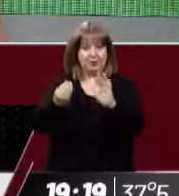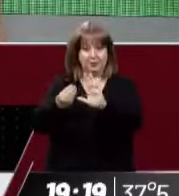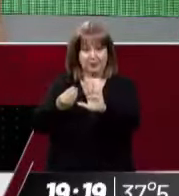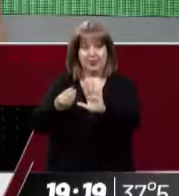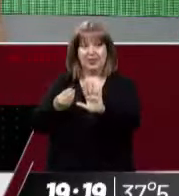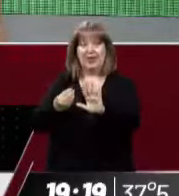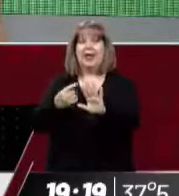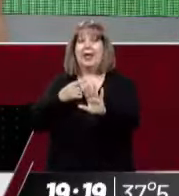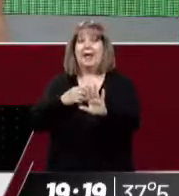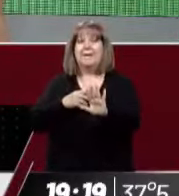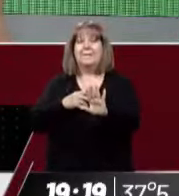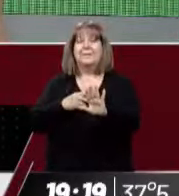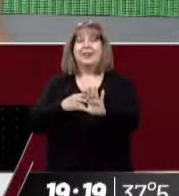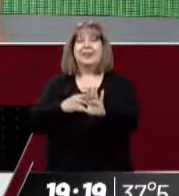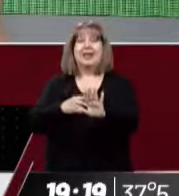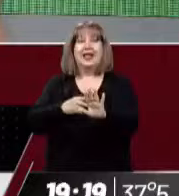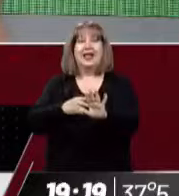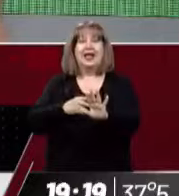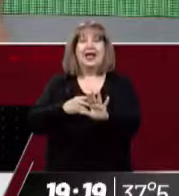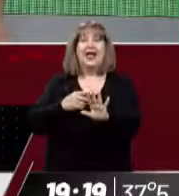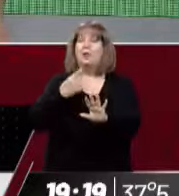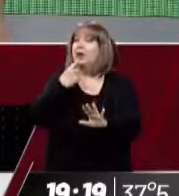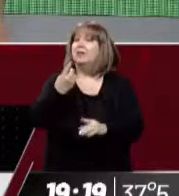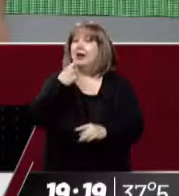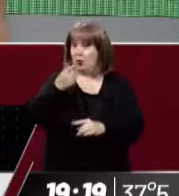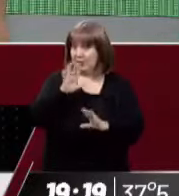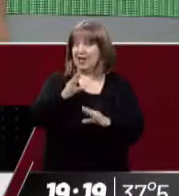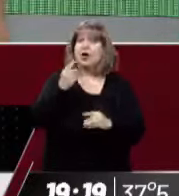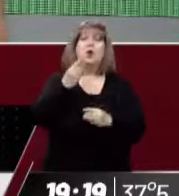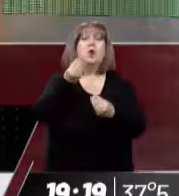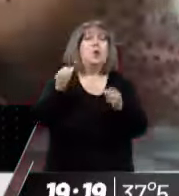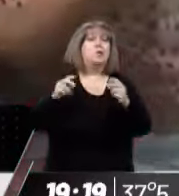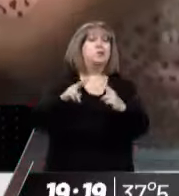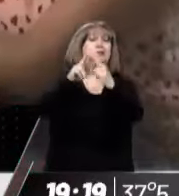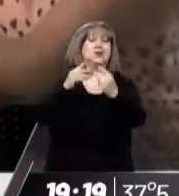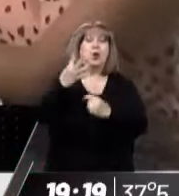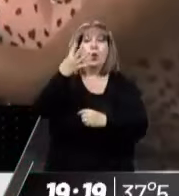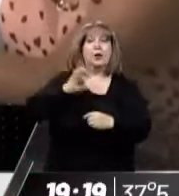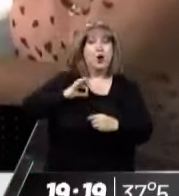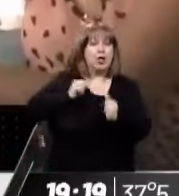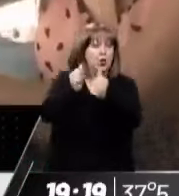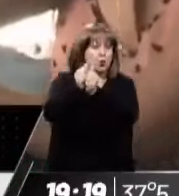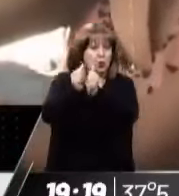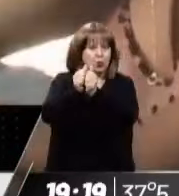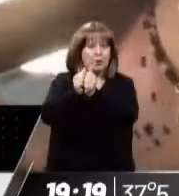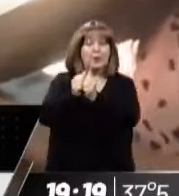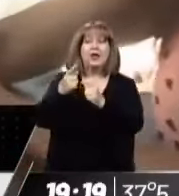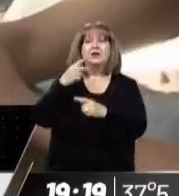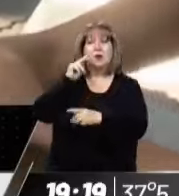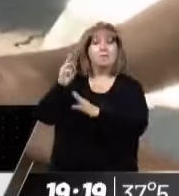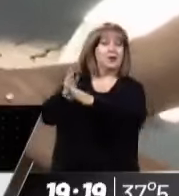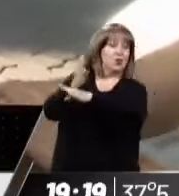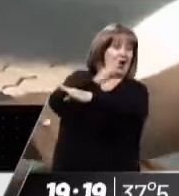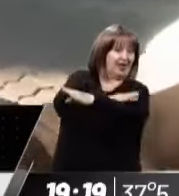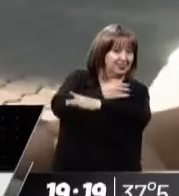sintiendo cosas por Tomás. Es muy interesante este muchacho. ¿Cuatro años? Te cuento una cosita. Sí, dale. Cuatro años juntos. Antes de conocer a España, yo jugué